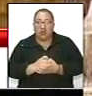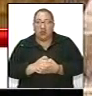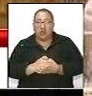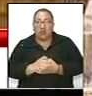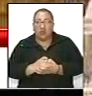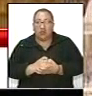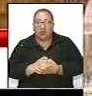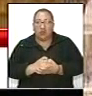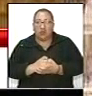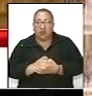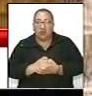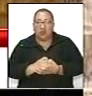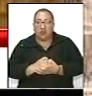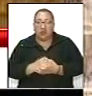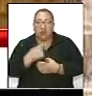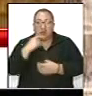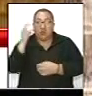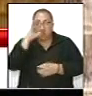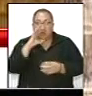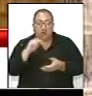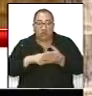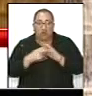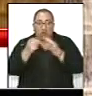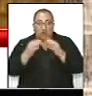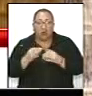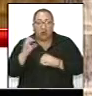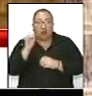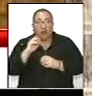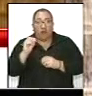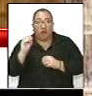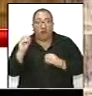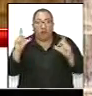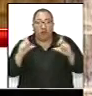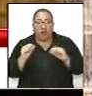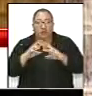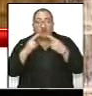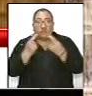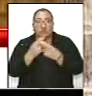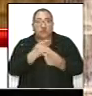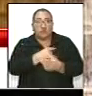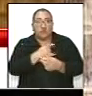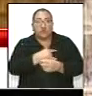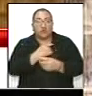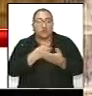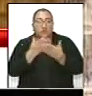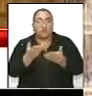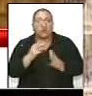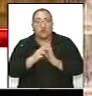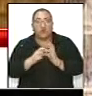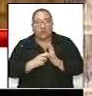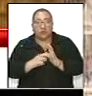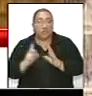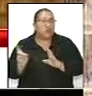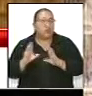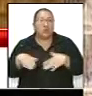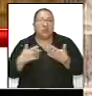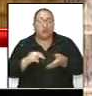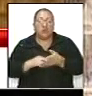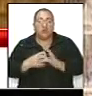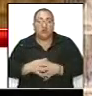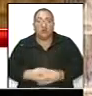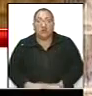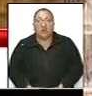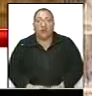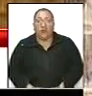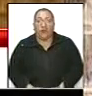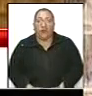Estamos buscando que haya un sinceramiento de la oferta a las universidades para que no se ofrezcan programas que no pueden